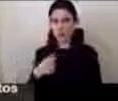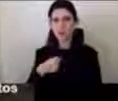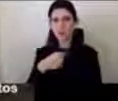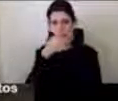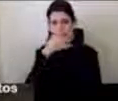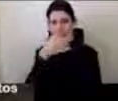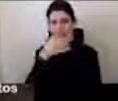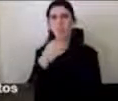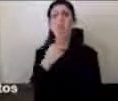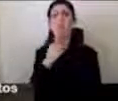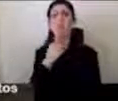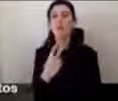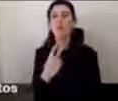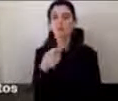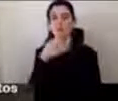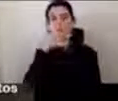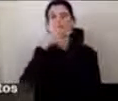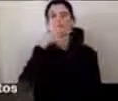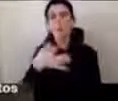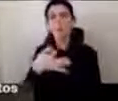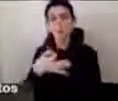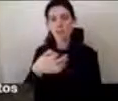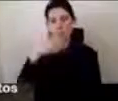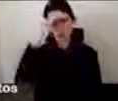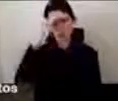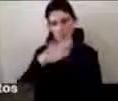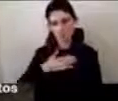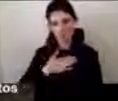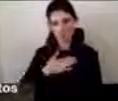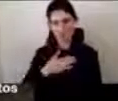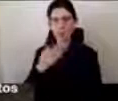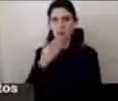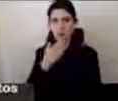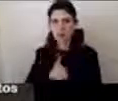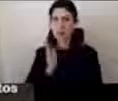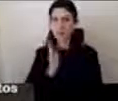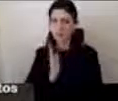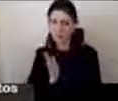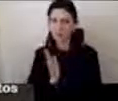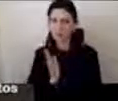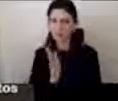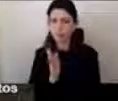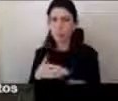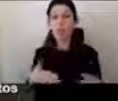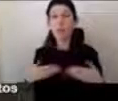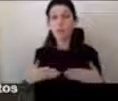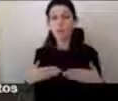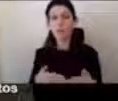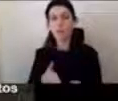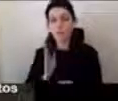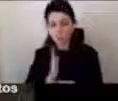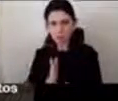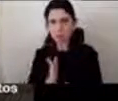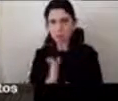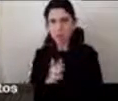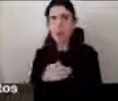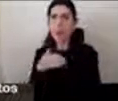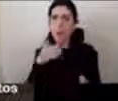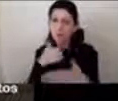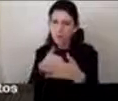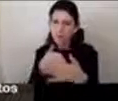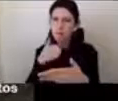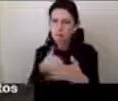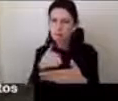porque lo tienen que mencionar, y perseverancia, teniendo una actitud de continuar a pesar de los obstáculos que pueda presentar.